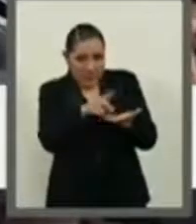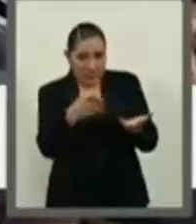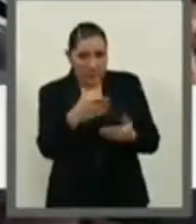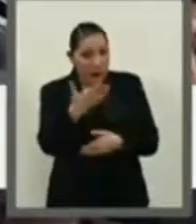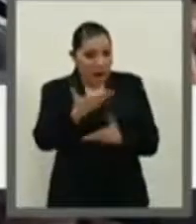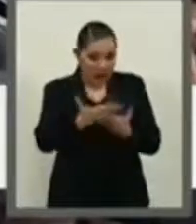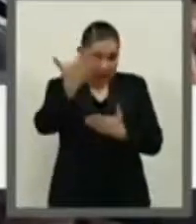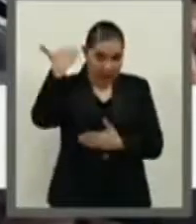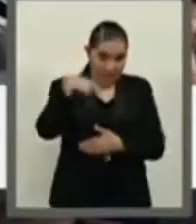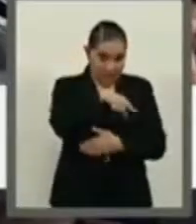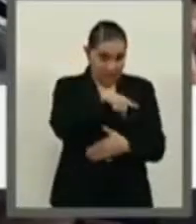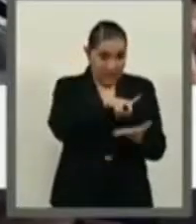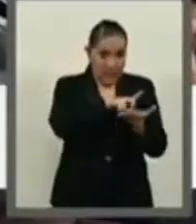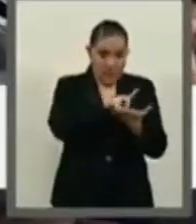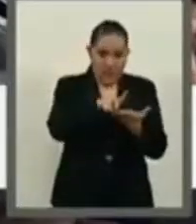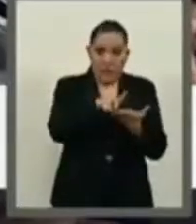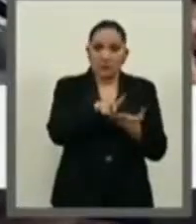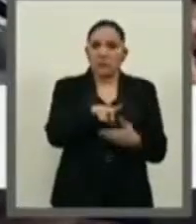querido negar.